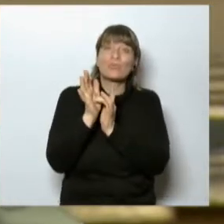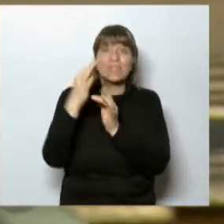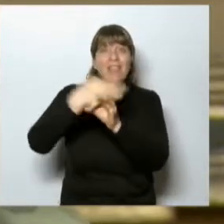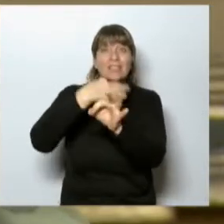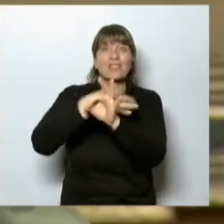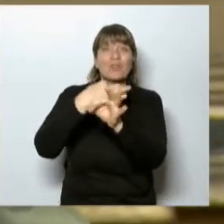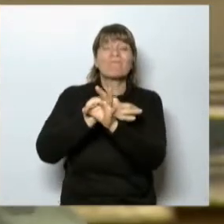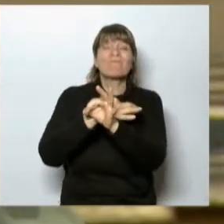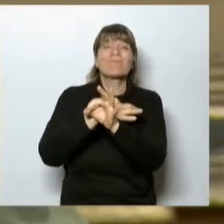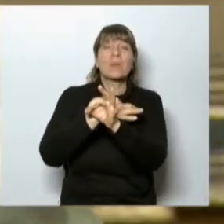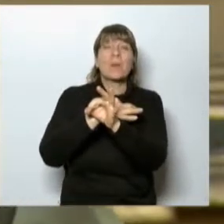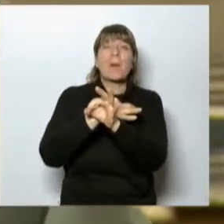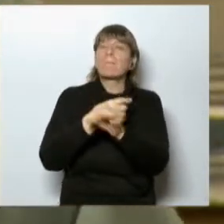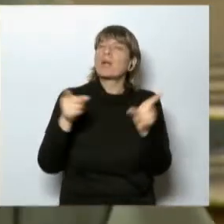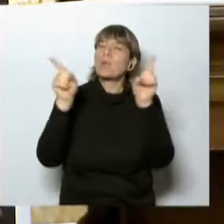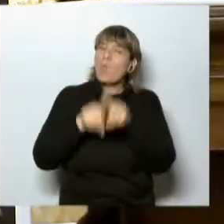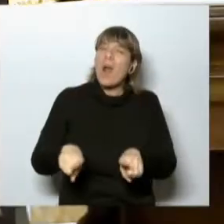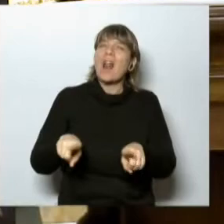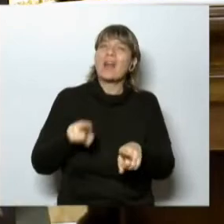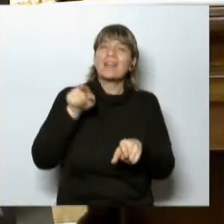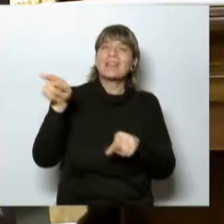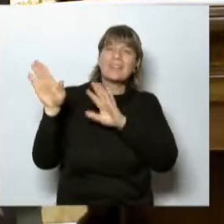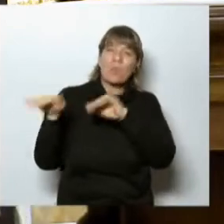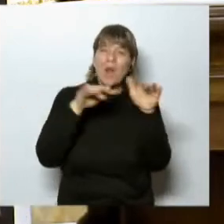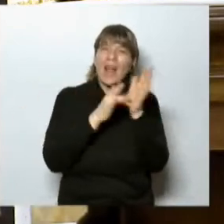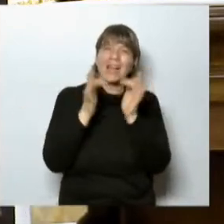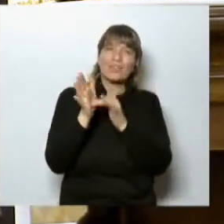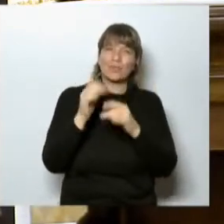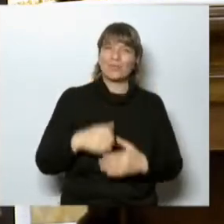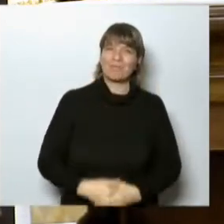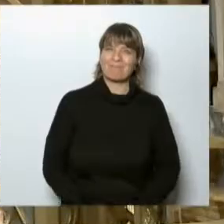se corre la misma suerte de Cristo.